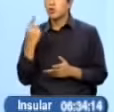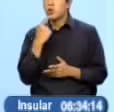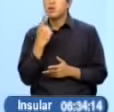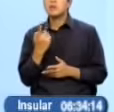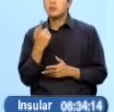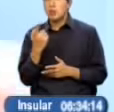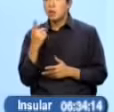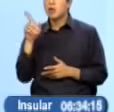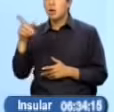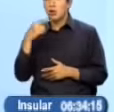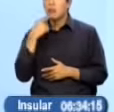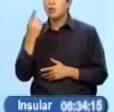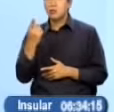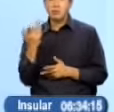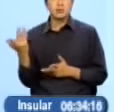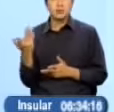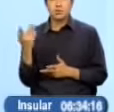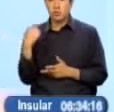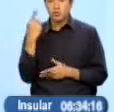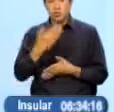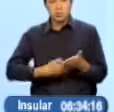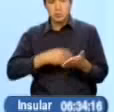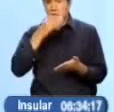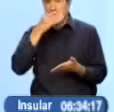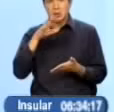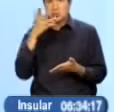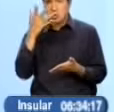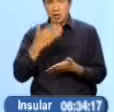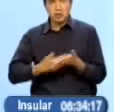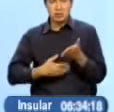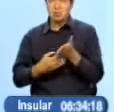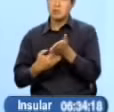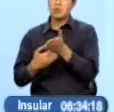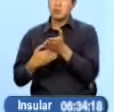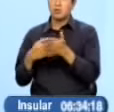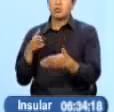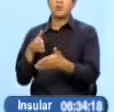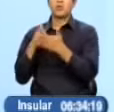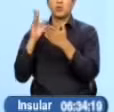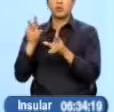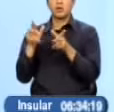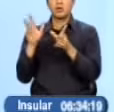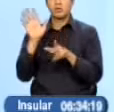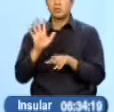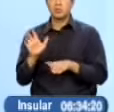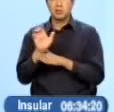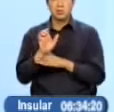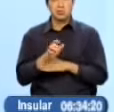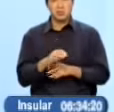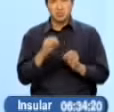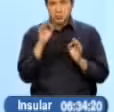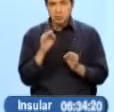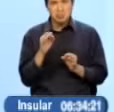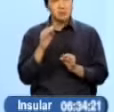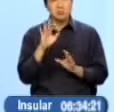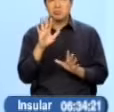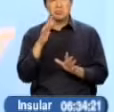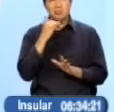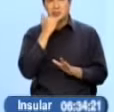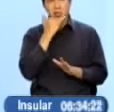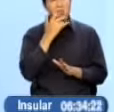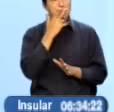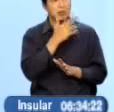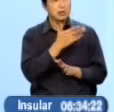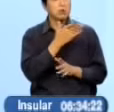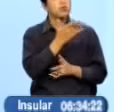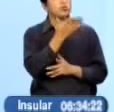un documento que no es fiel a la verdad para poder afectar a las radios del país lo cual es absolutamente valero la posición de